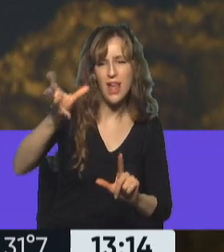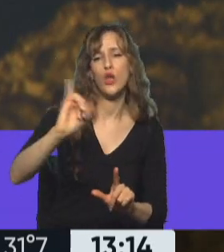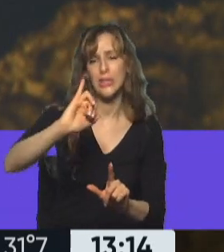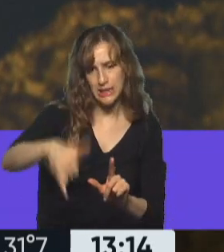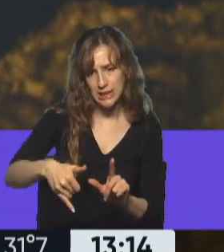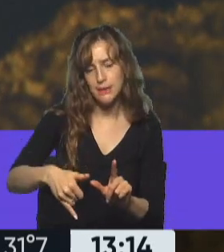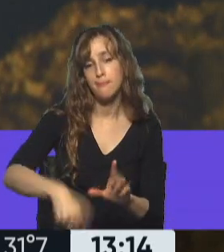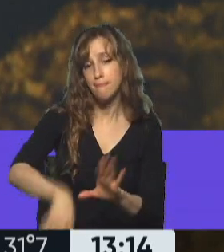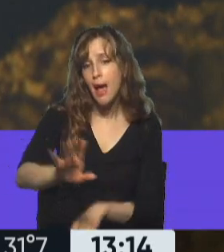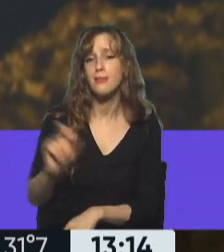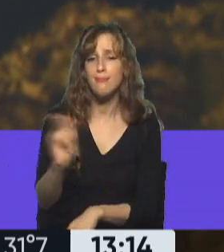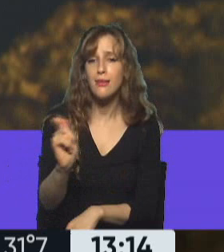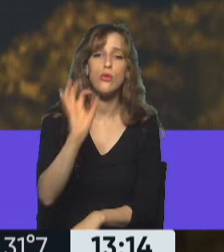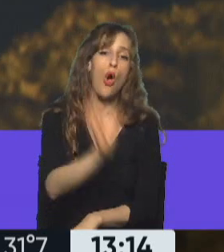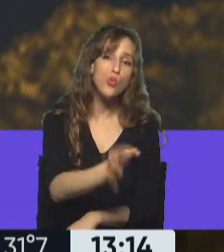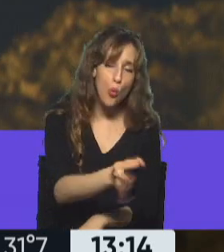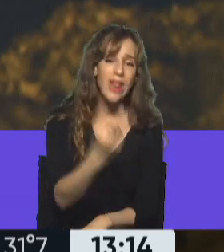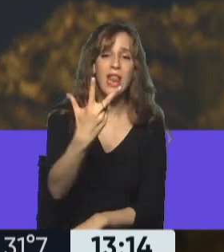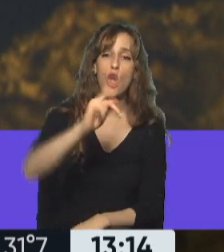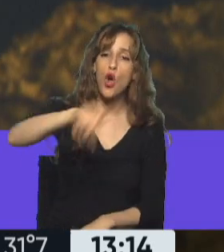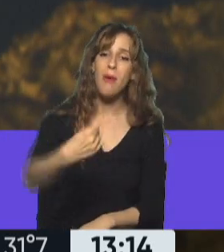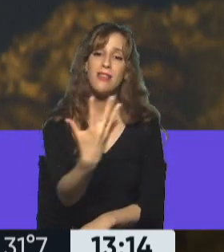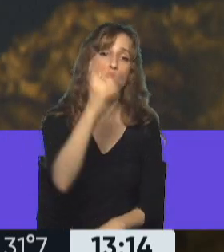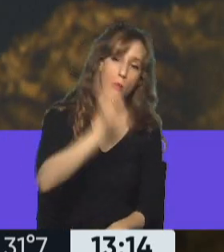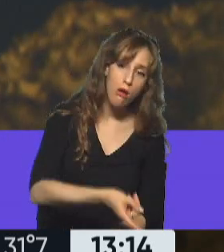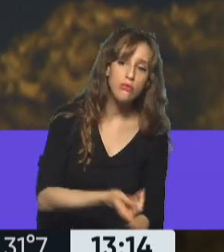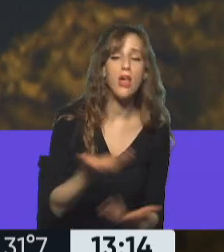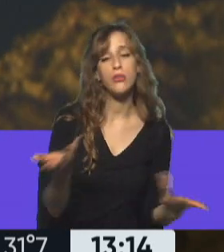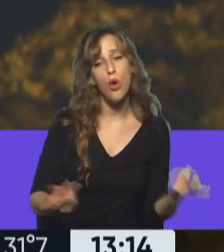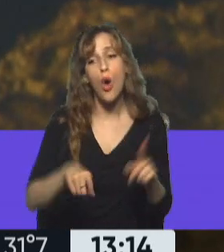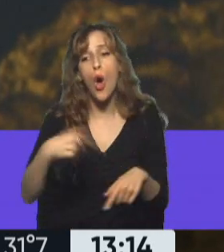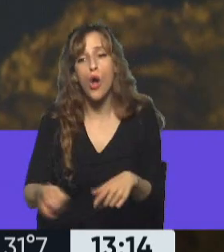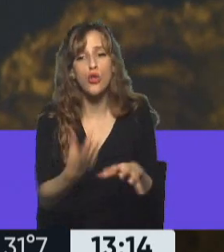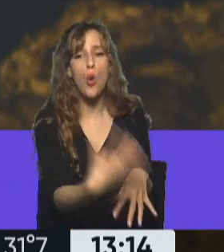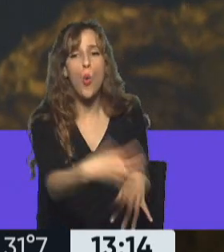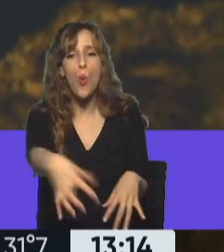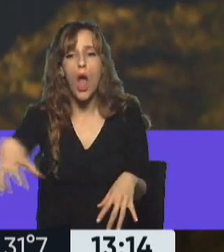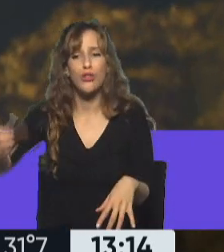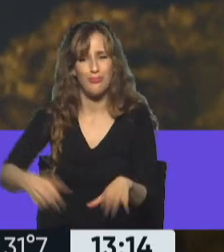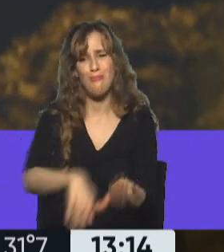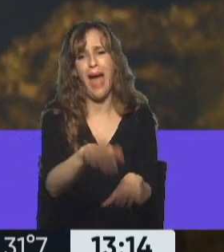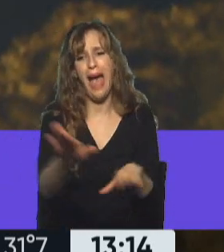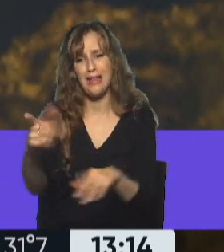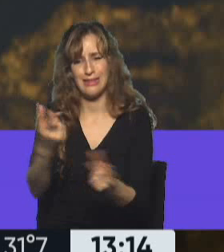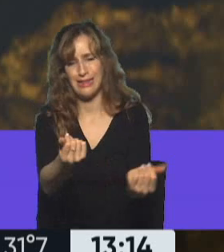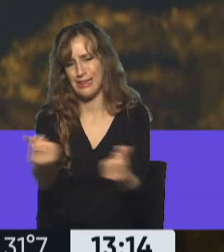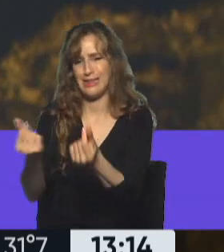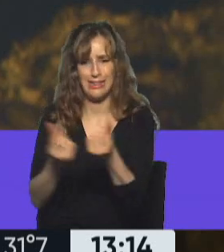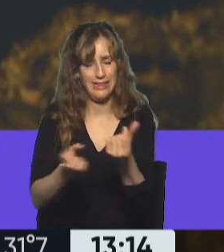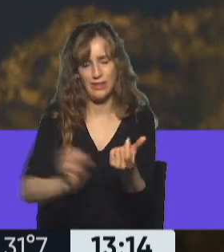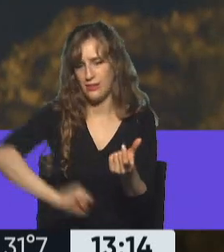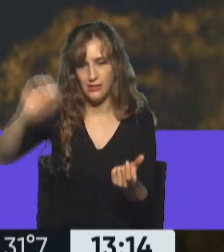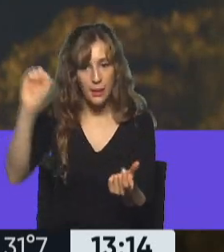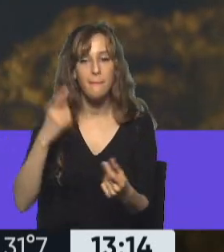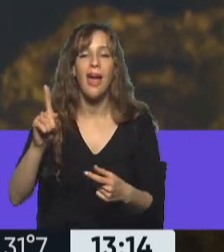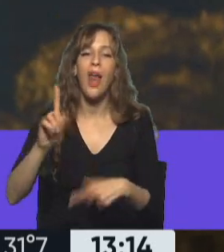de octubre, 3,5%, tuvimos algunos rubros que realmente aumentaron mucho. Ahora, no le podemos echar la culpa, en